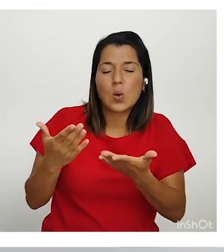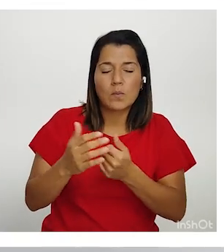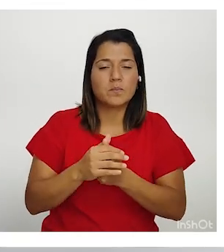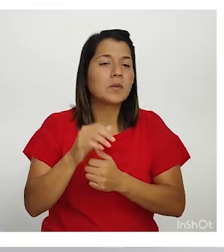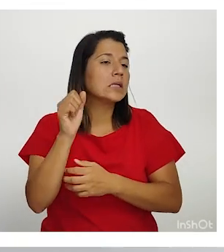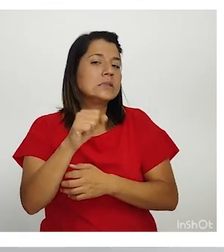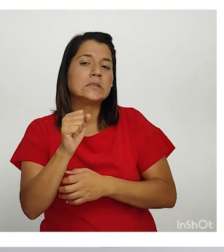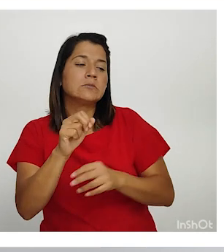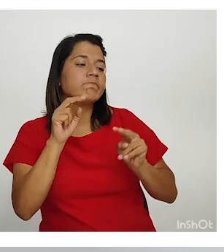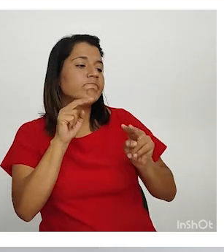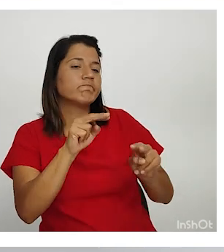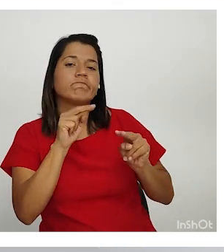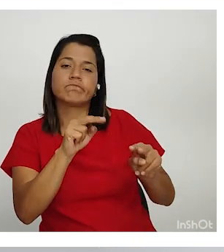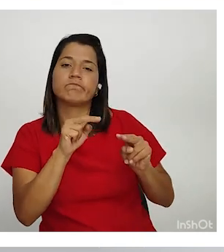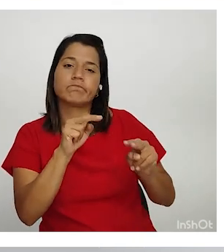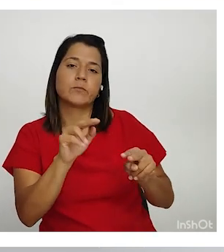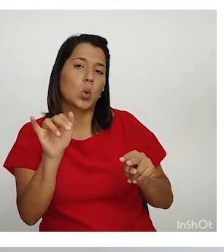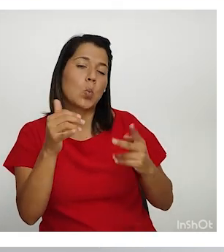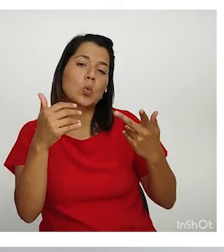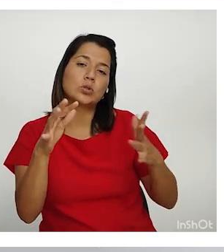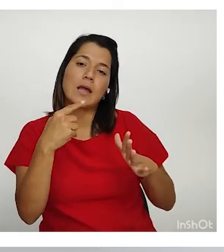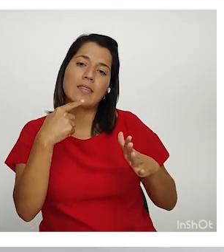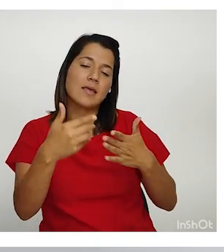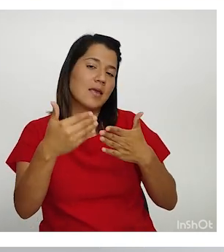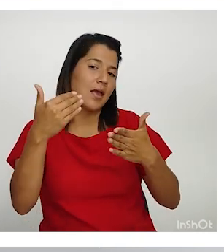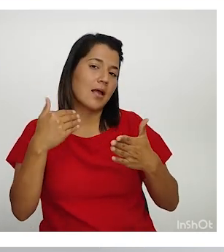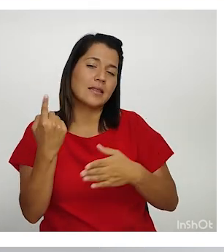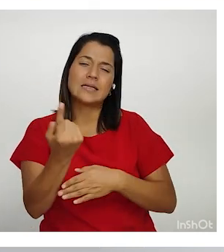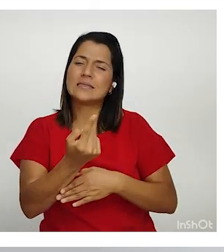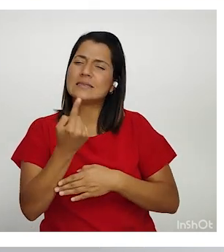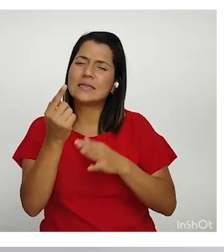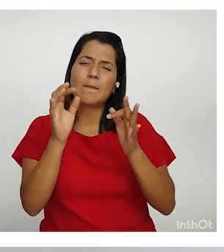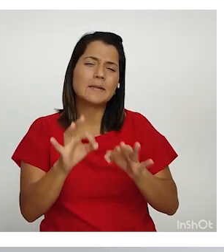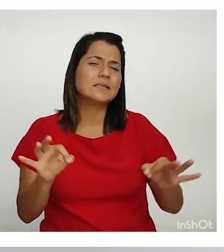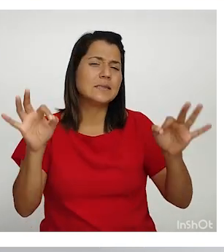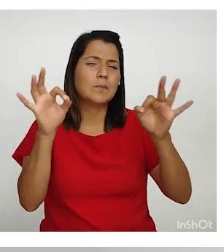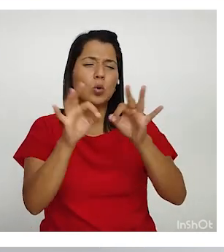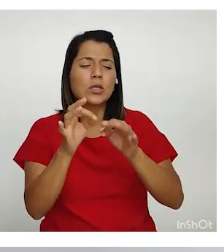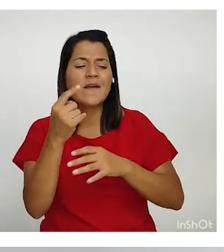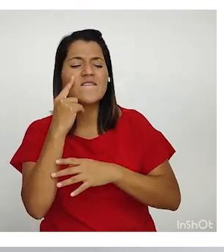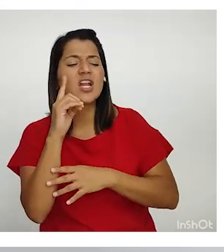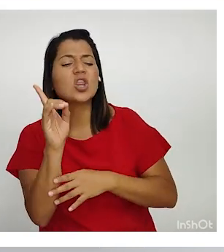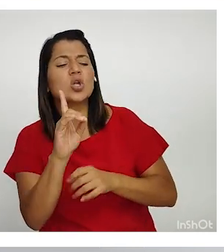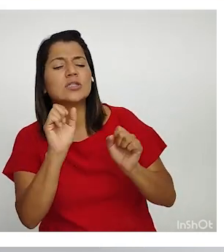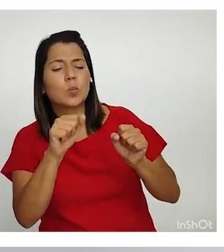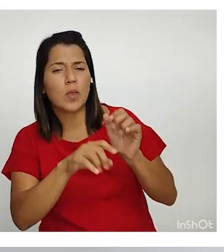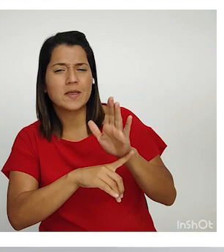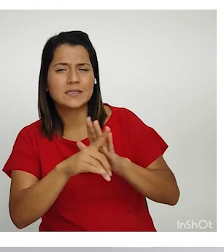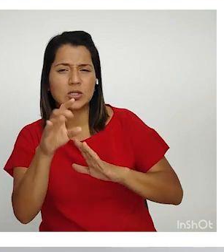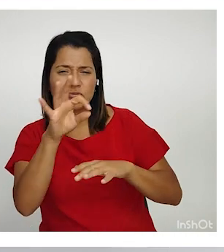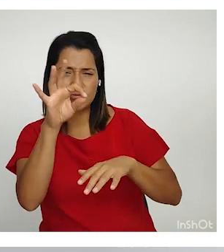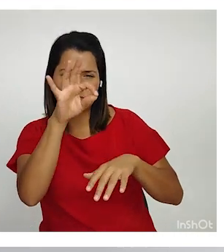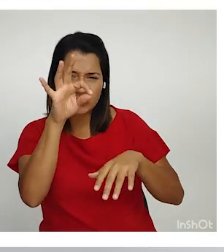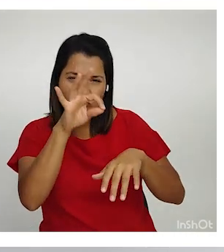la revisión constante, como hemos mencionado anteriormente, siempre es importante identificar los focos, tener identificados cuáles pueden ser nuestros posibles